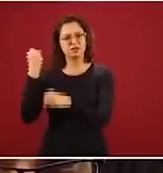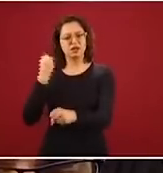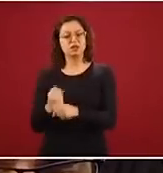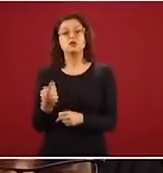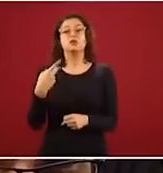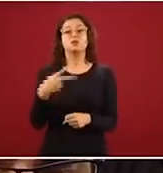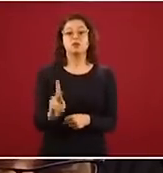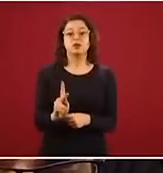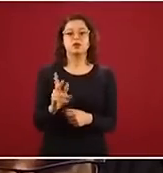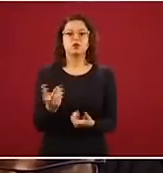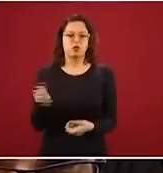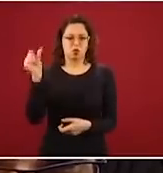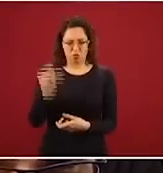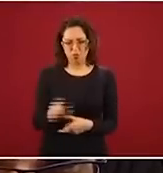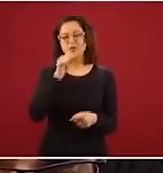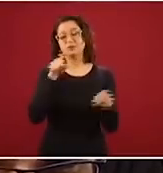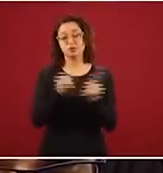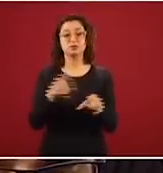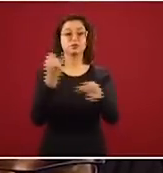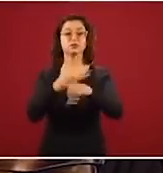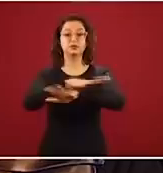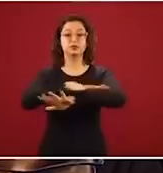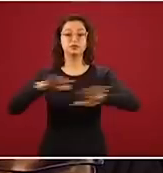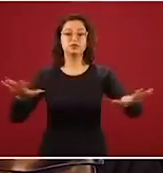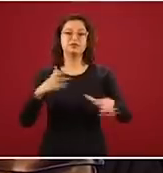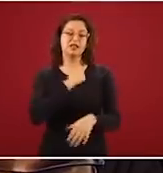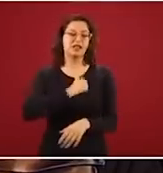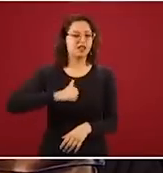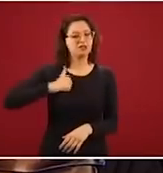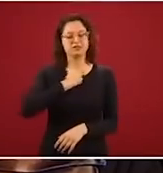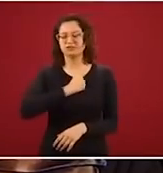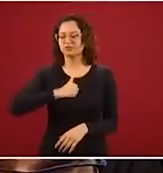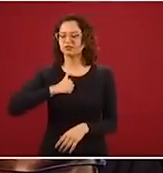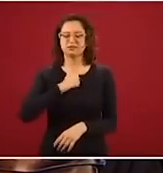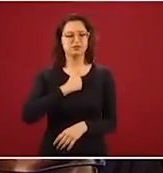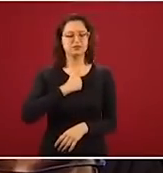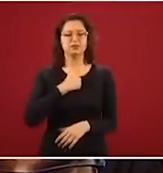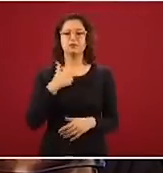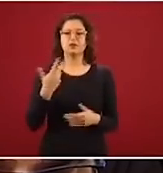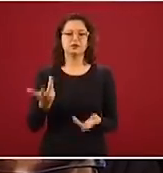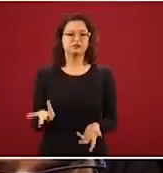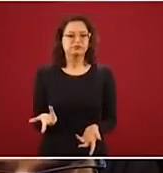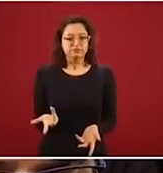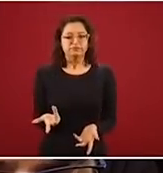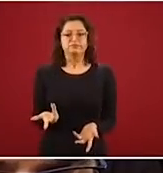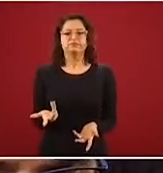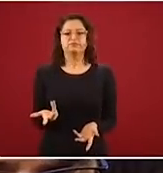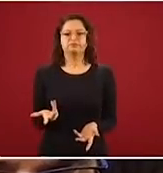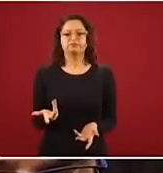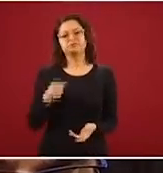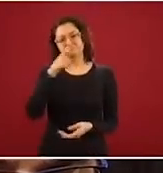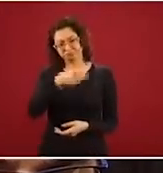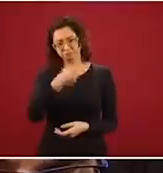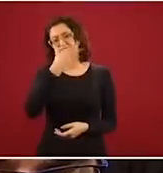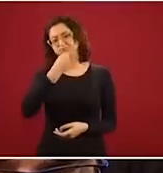embargo, el día de hoy damos a conocer que, pues lamentablemente, pese a la destitución